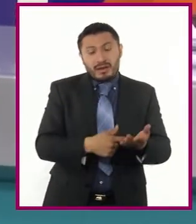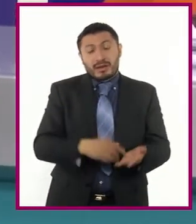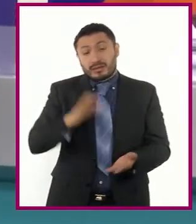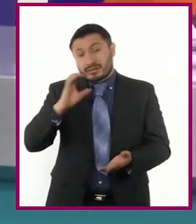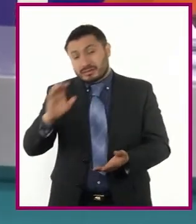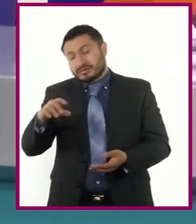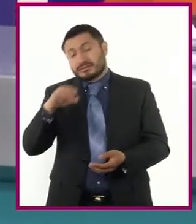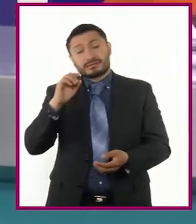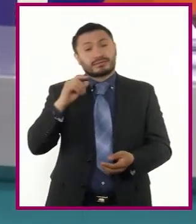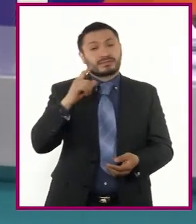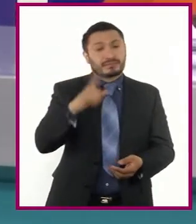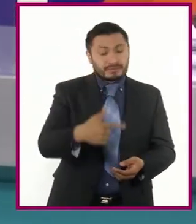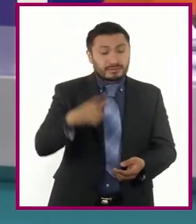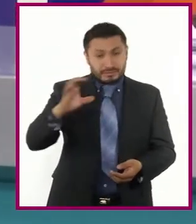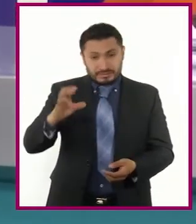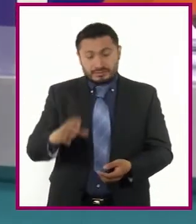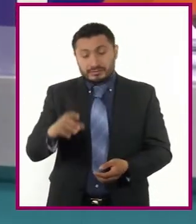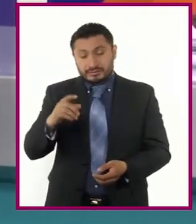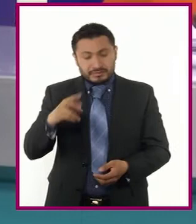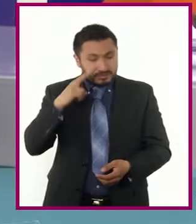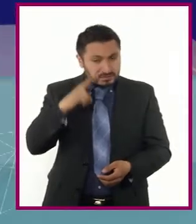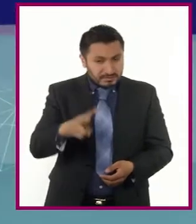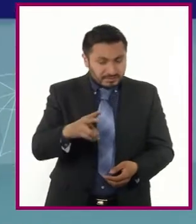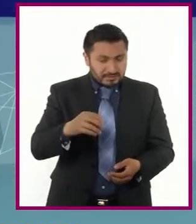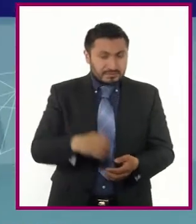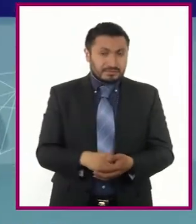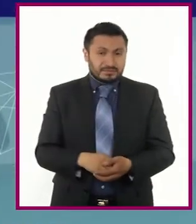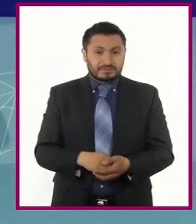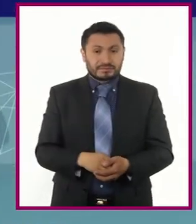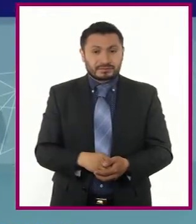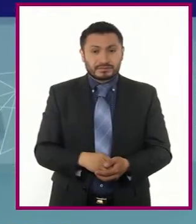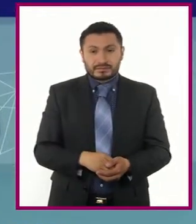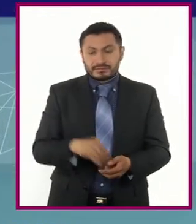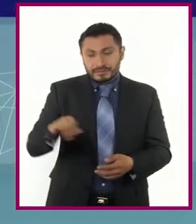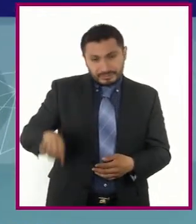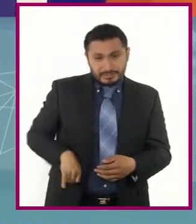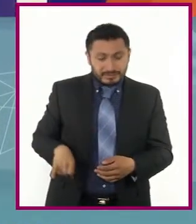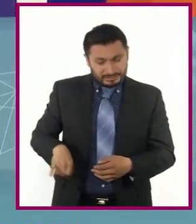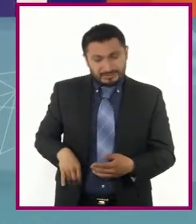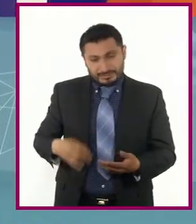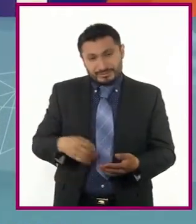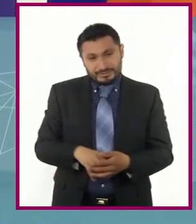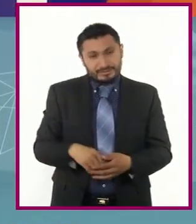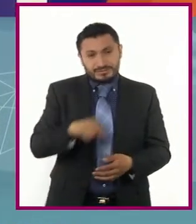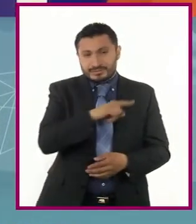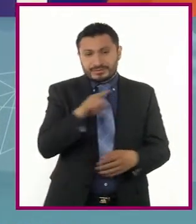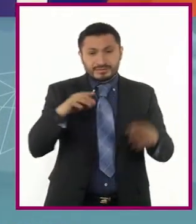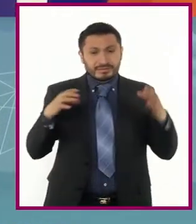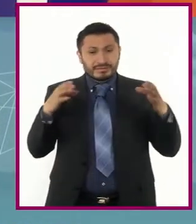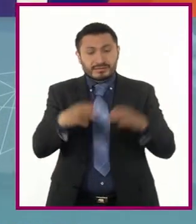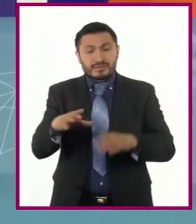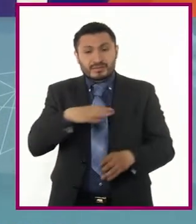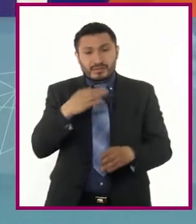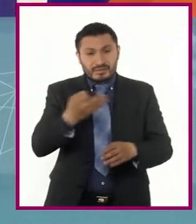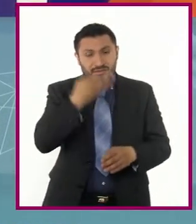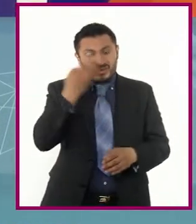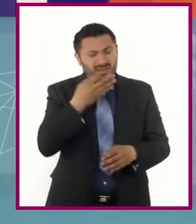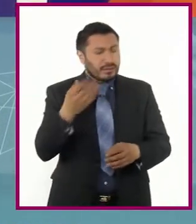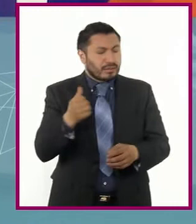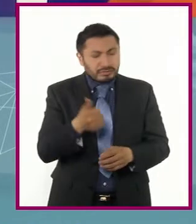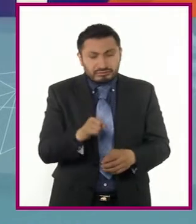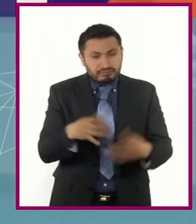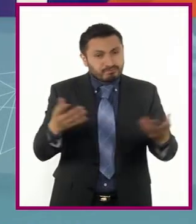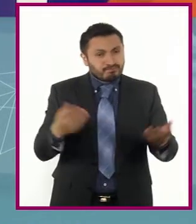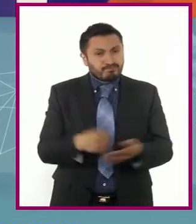notarán que el activo cada vez se hace más evidente. ¿Les pareció interesante? ¿En su comunidad tienen flora que tenga estas